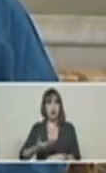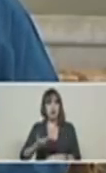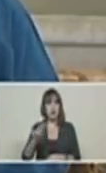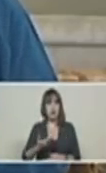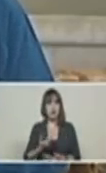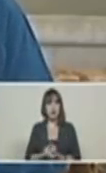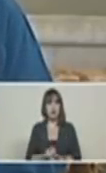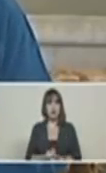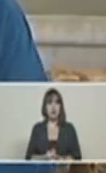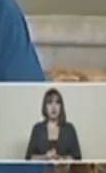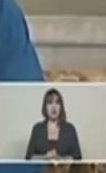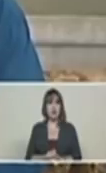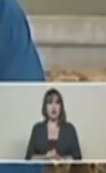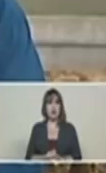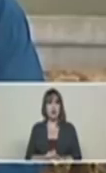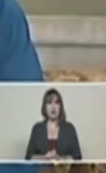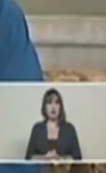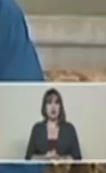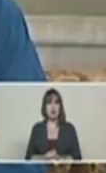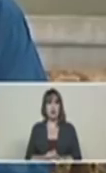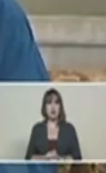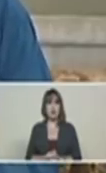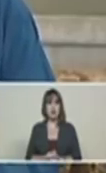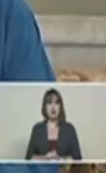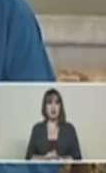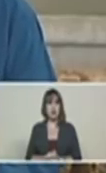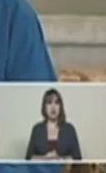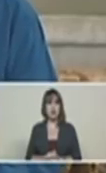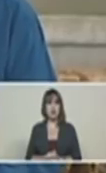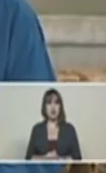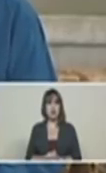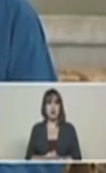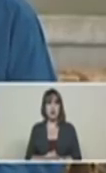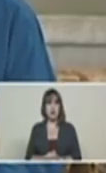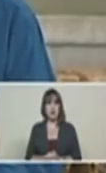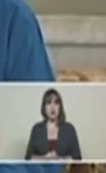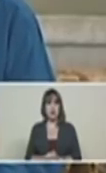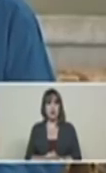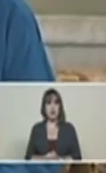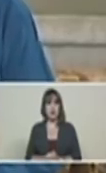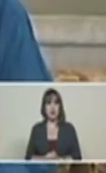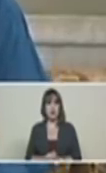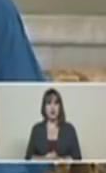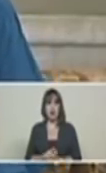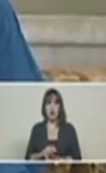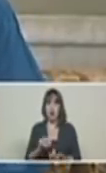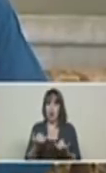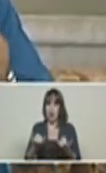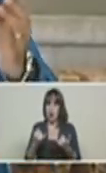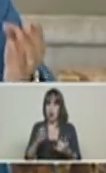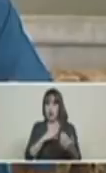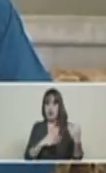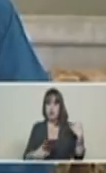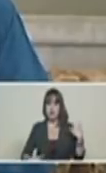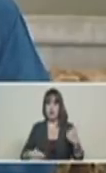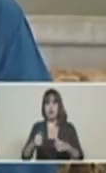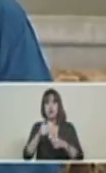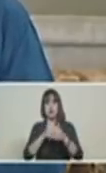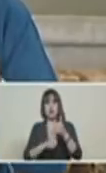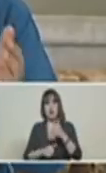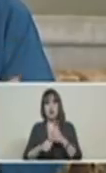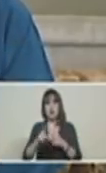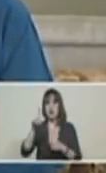manera porque me parece muy importante que nuestro pueblo lo entienda. Y lo entendamos bien, señora vicepresidenta, compañero